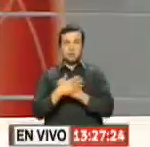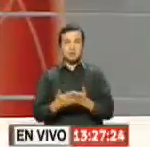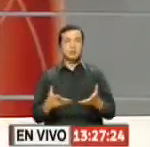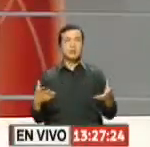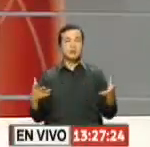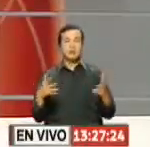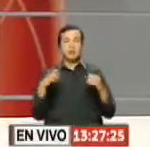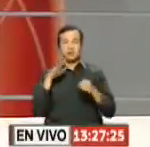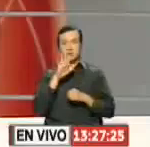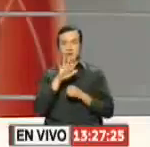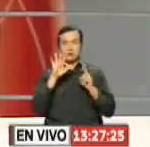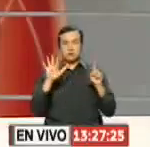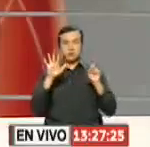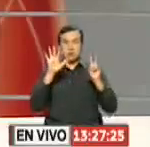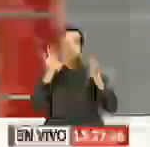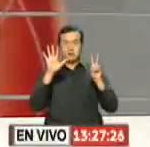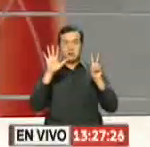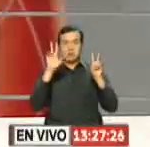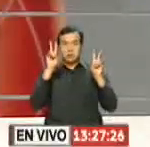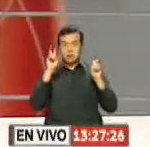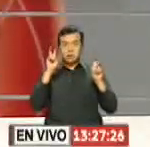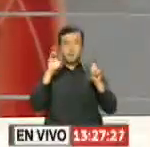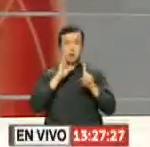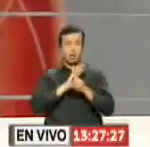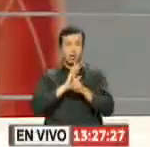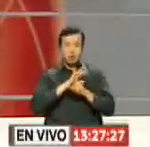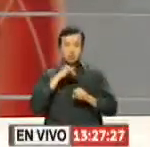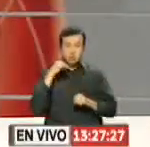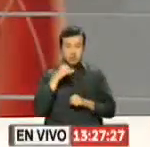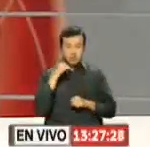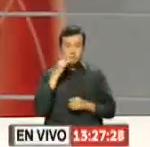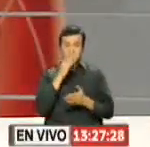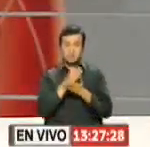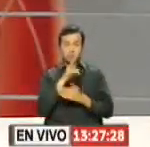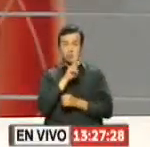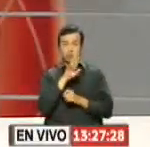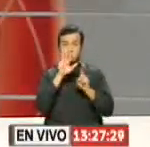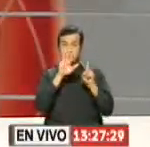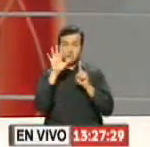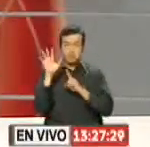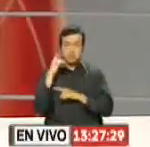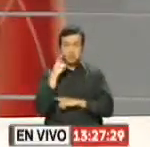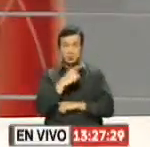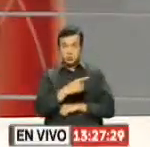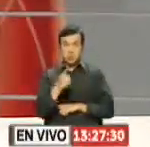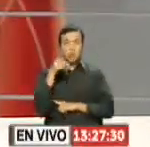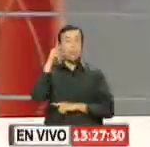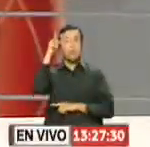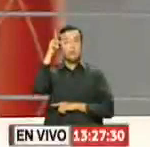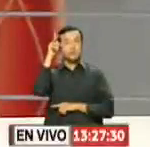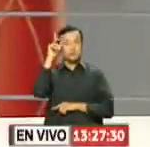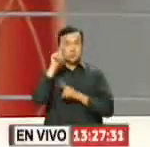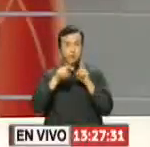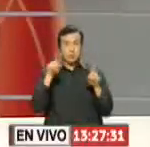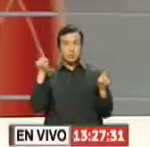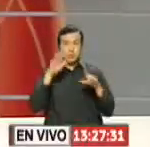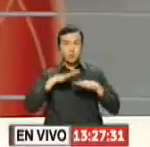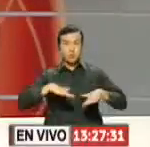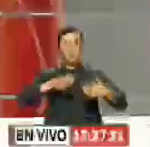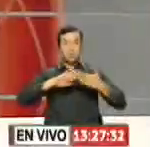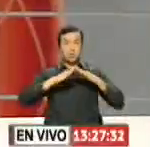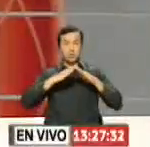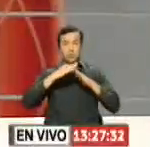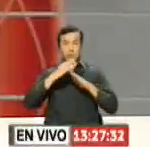denunció 567 casos de abuso sexual. En 266 de ellos están involucrados profesores y docentes de la